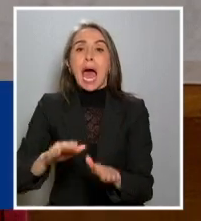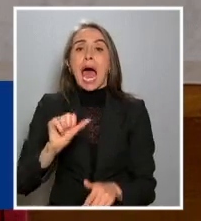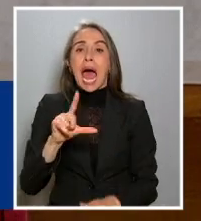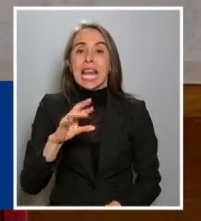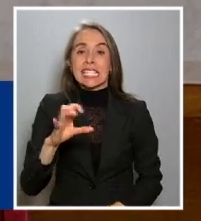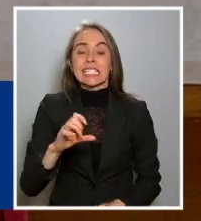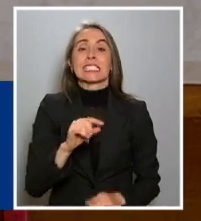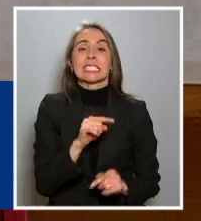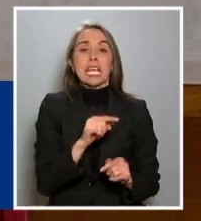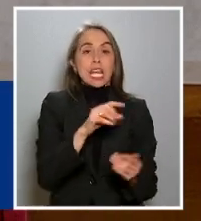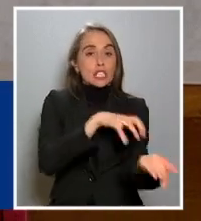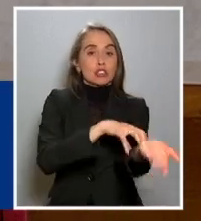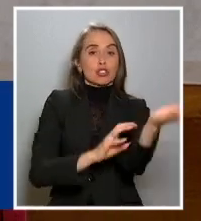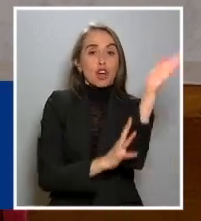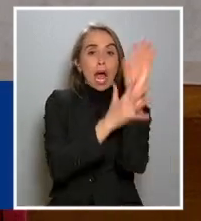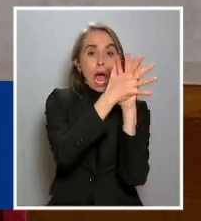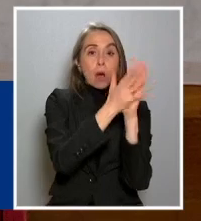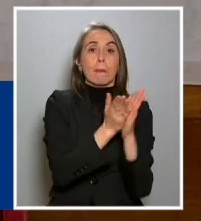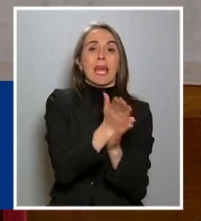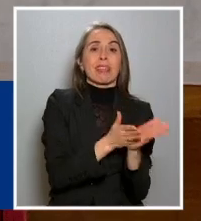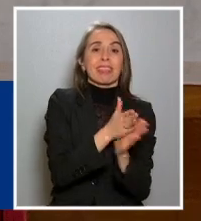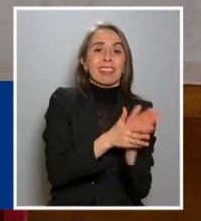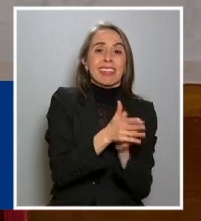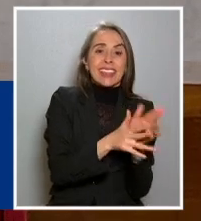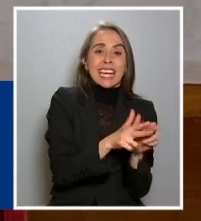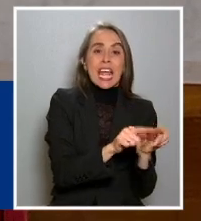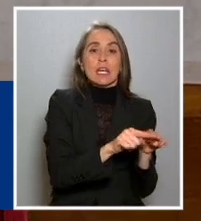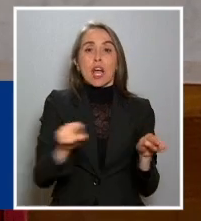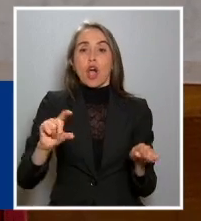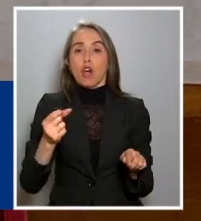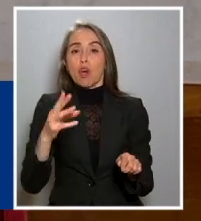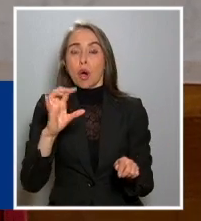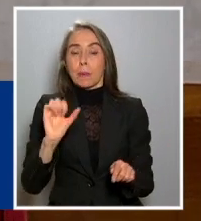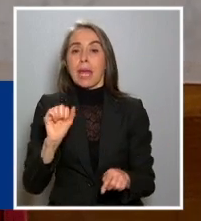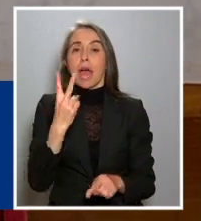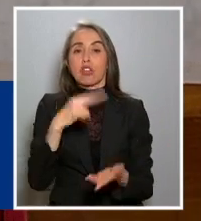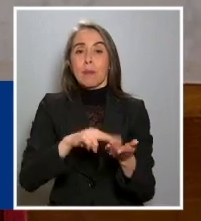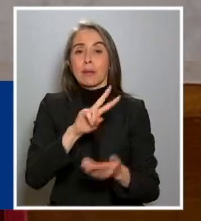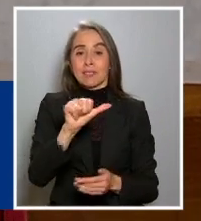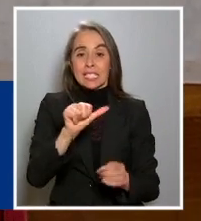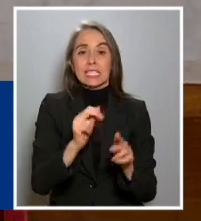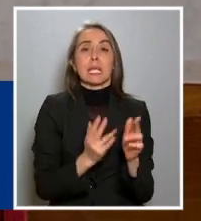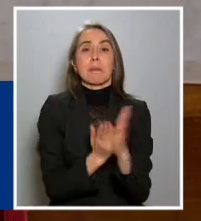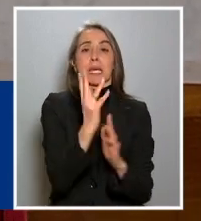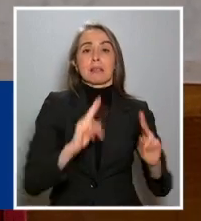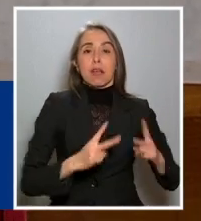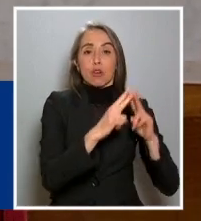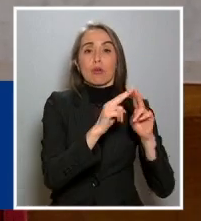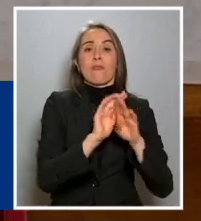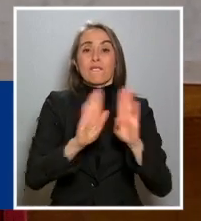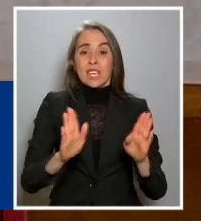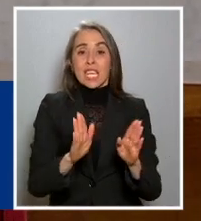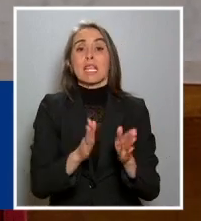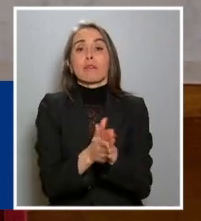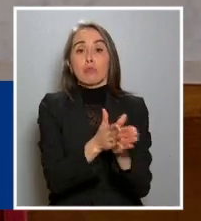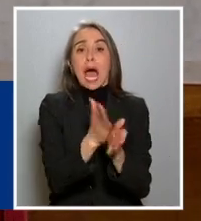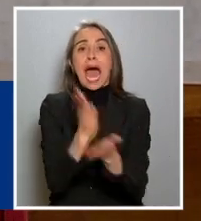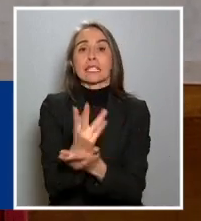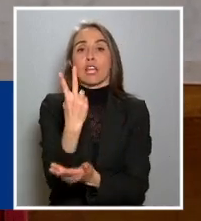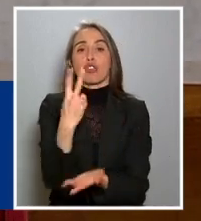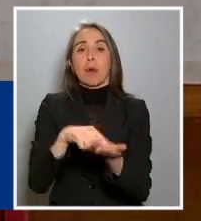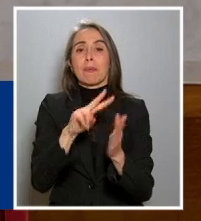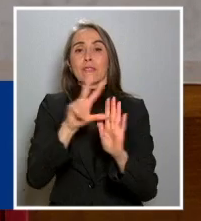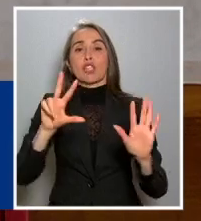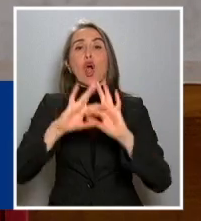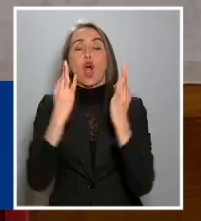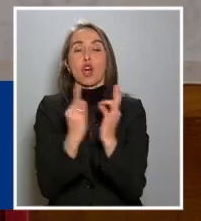hasta Gorbea, que tendrá su inicio parcial el 2026 y estará completo el 2028. En paralelo, la